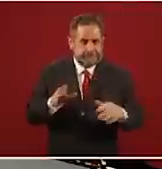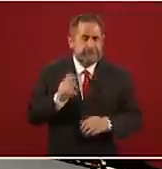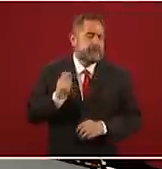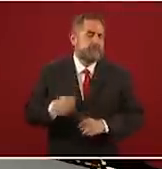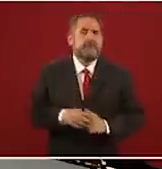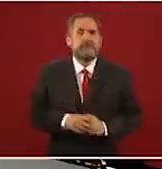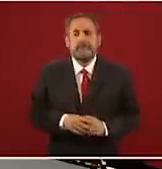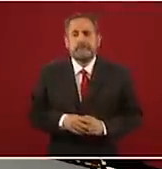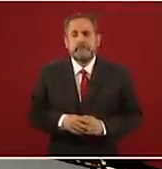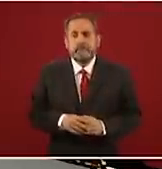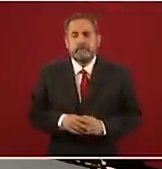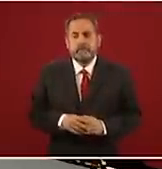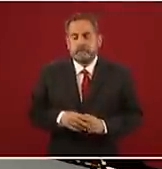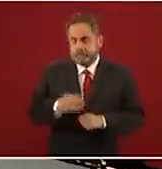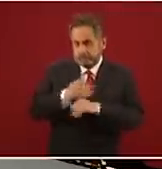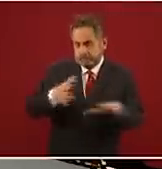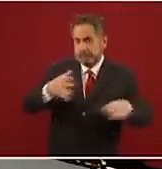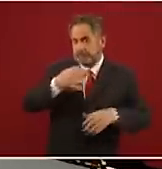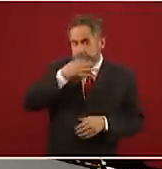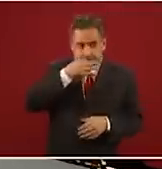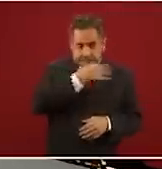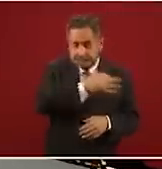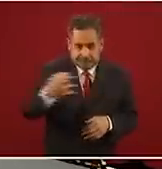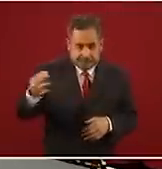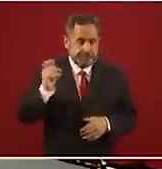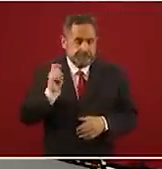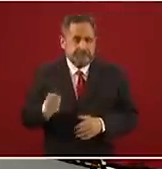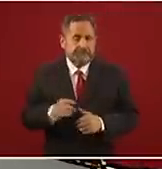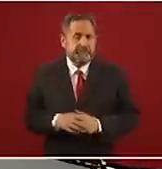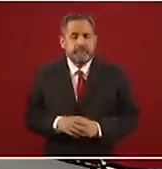con informarles que